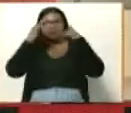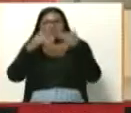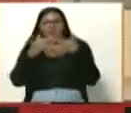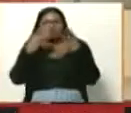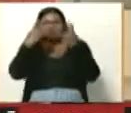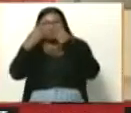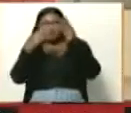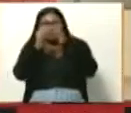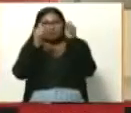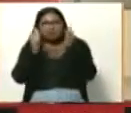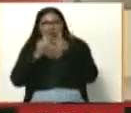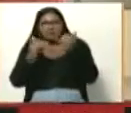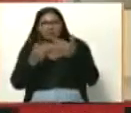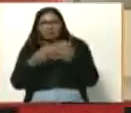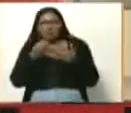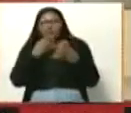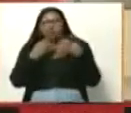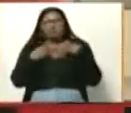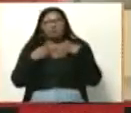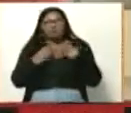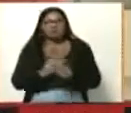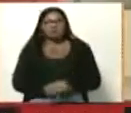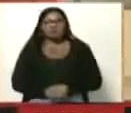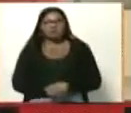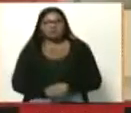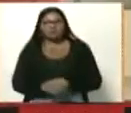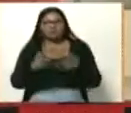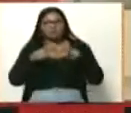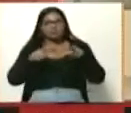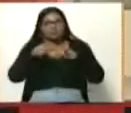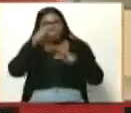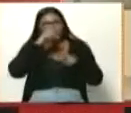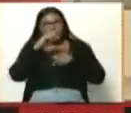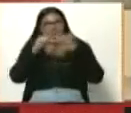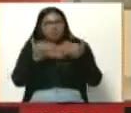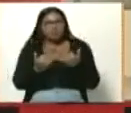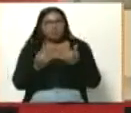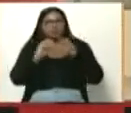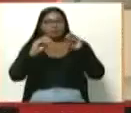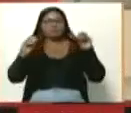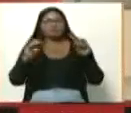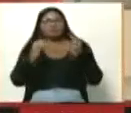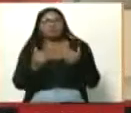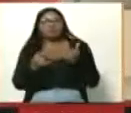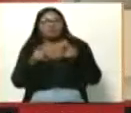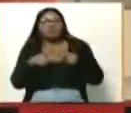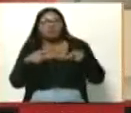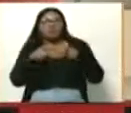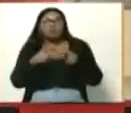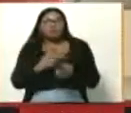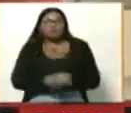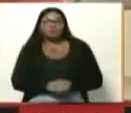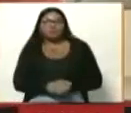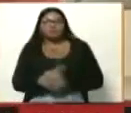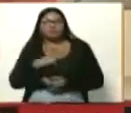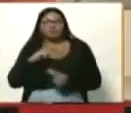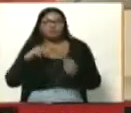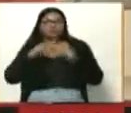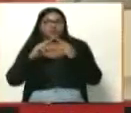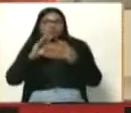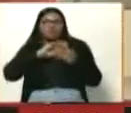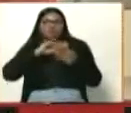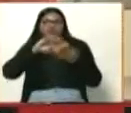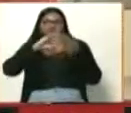Feria Artesanal del Buen Vivir, un espacio que anualmente convoca la Fundación Red de Arte para encontrarnos con la